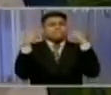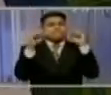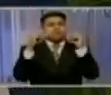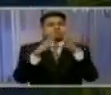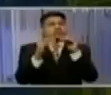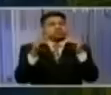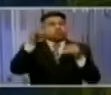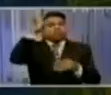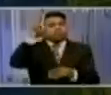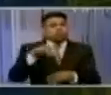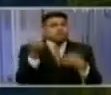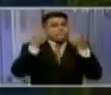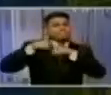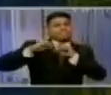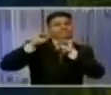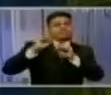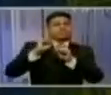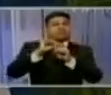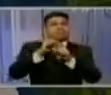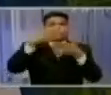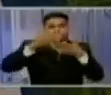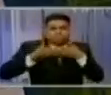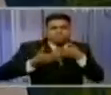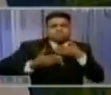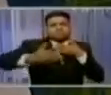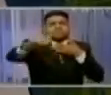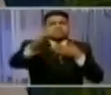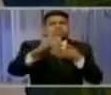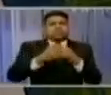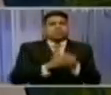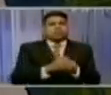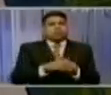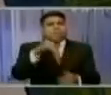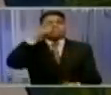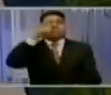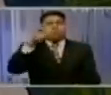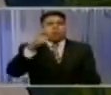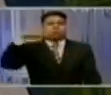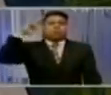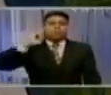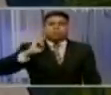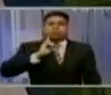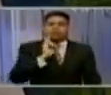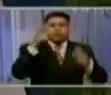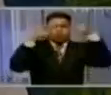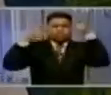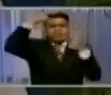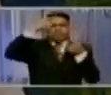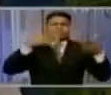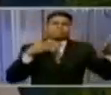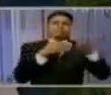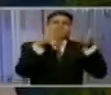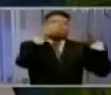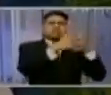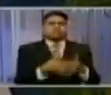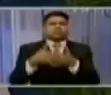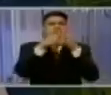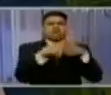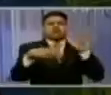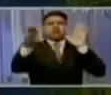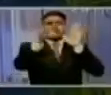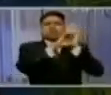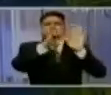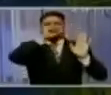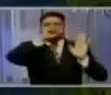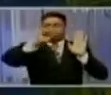defendamos. Así que a partir de hoy somos pueblo bolivariano, chavista, antiimperialista y